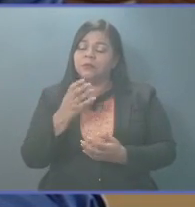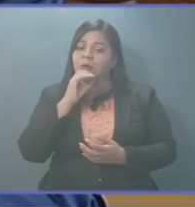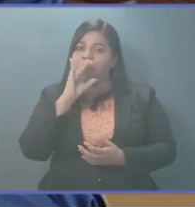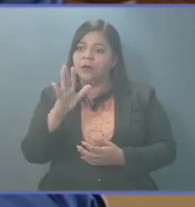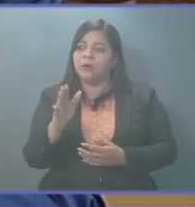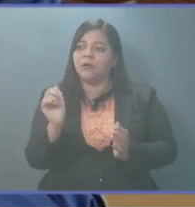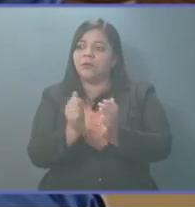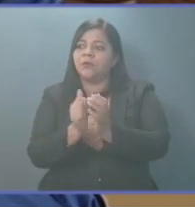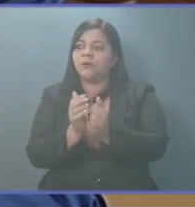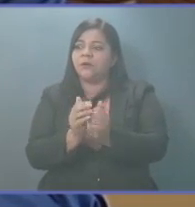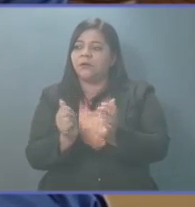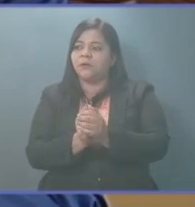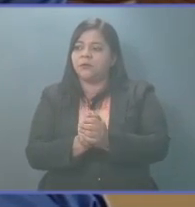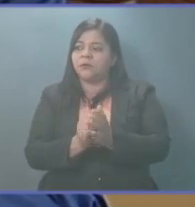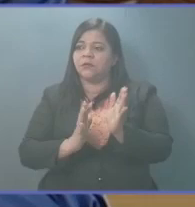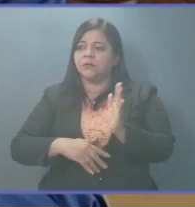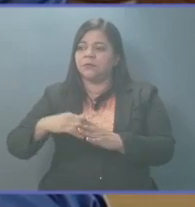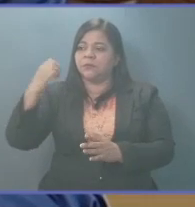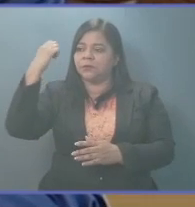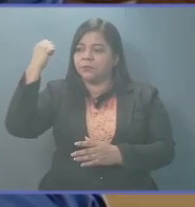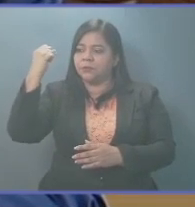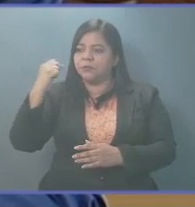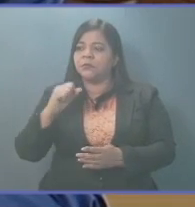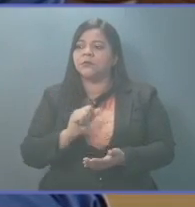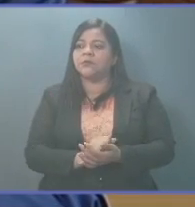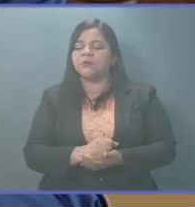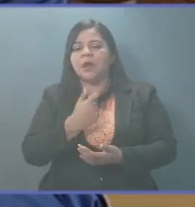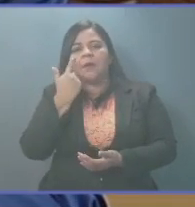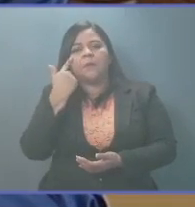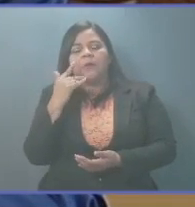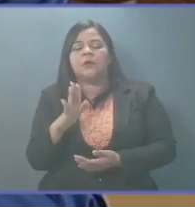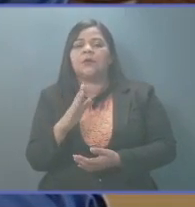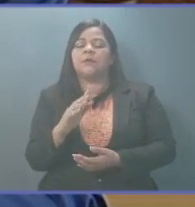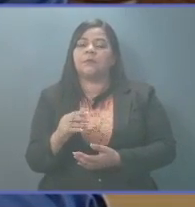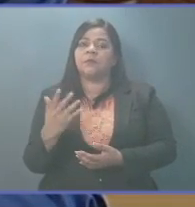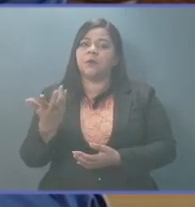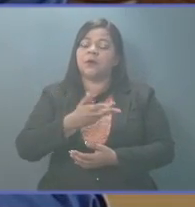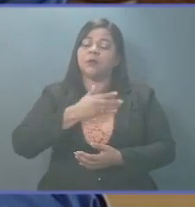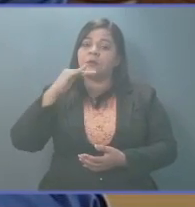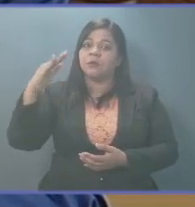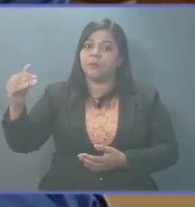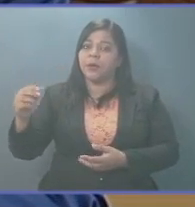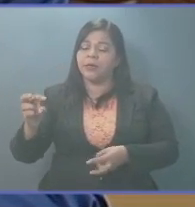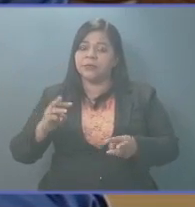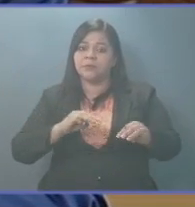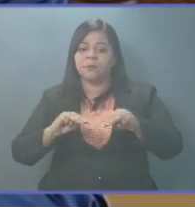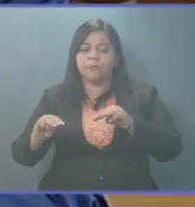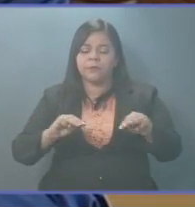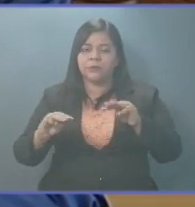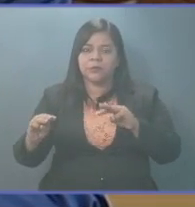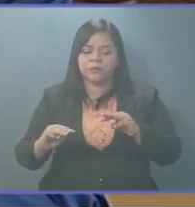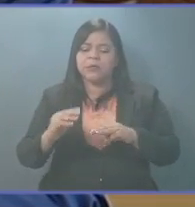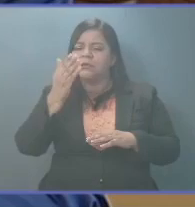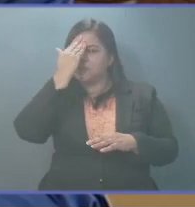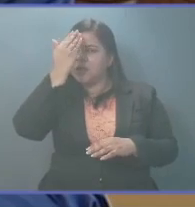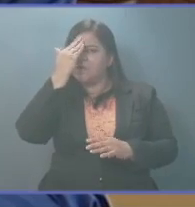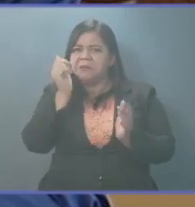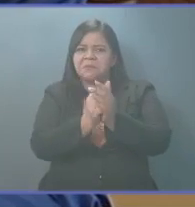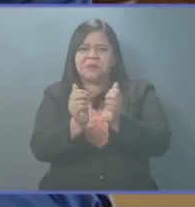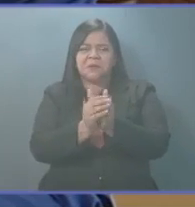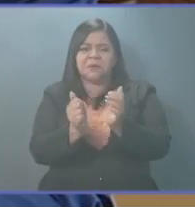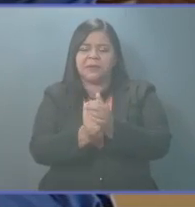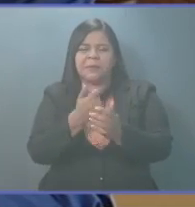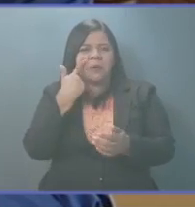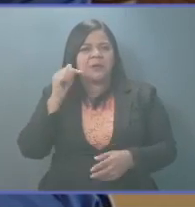problemas tan importantes como la movilidad del país. Sabemos que el tráfico es un problema en ciudades como